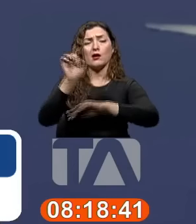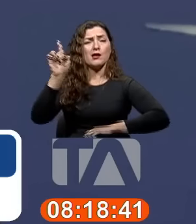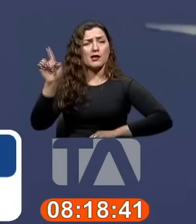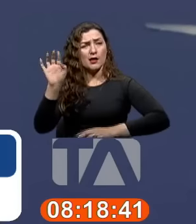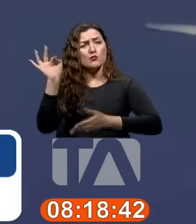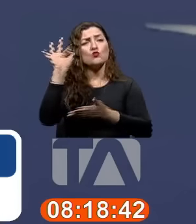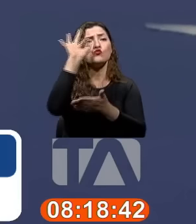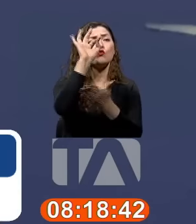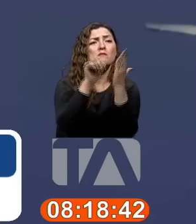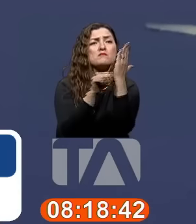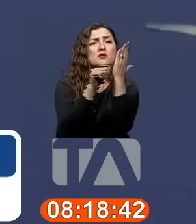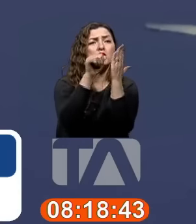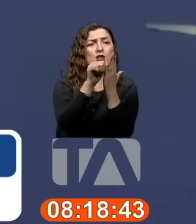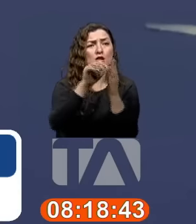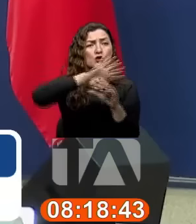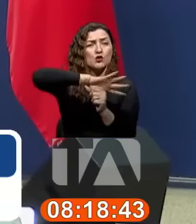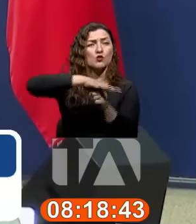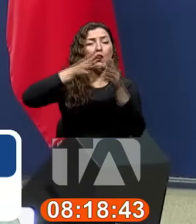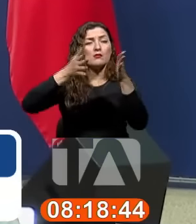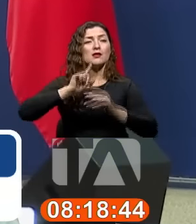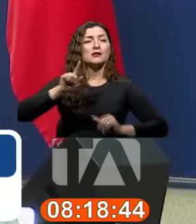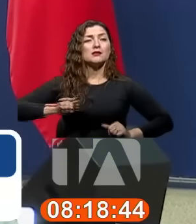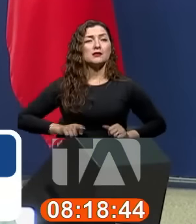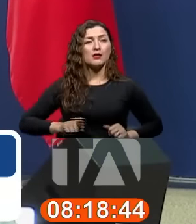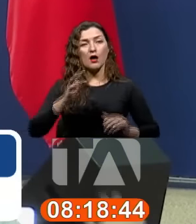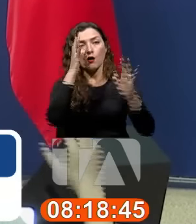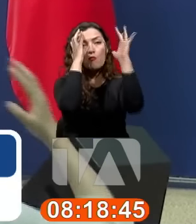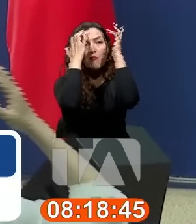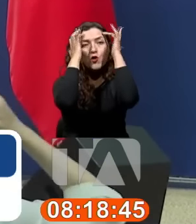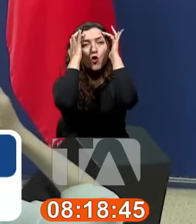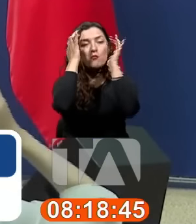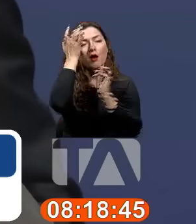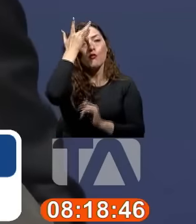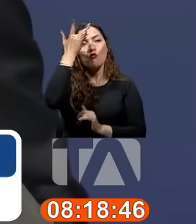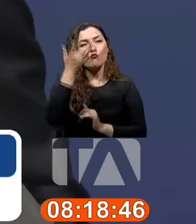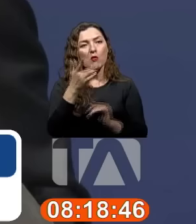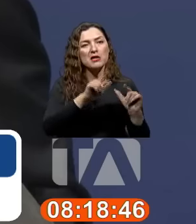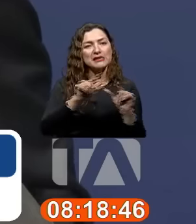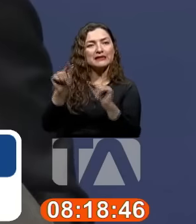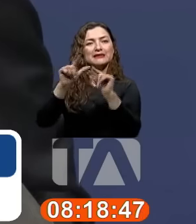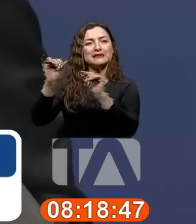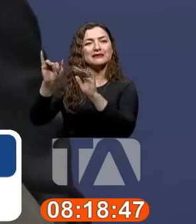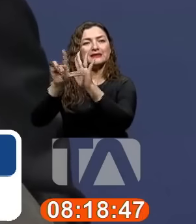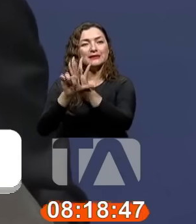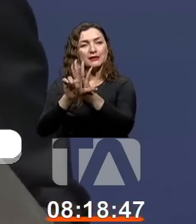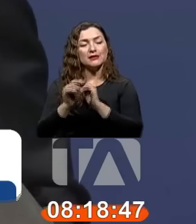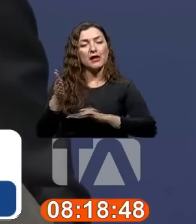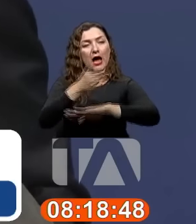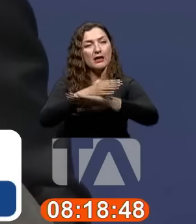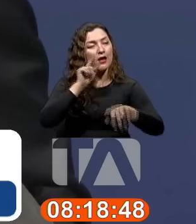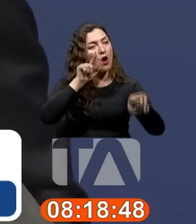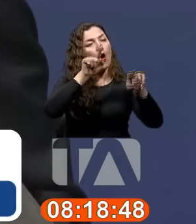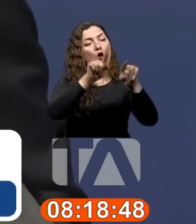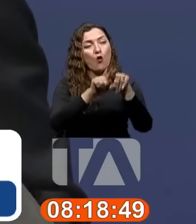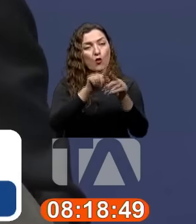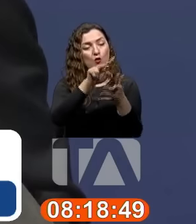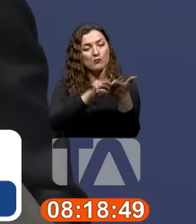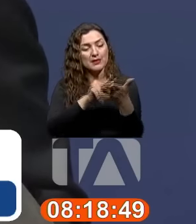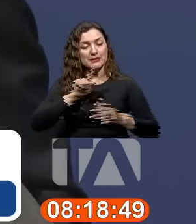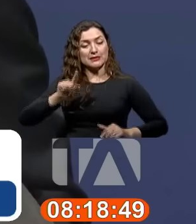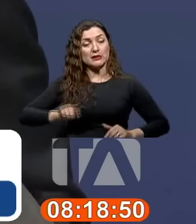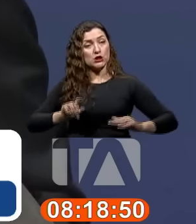del Ministerio de Asuntos Exteriores chinos, mostró su preocupación por la migración irregular. Desde que el acuerdo mutuo de exención de visas entre China